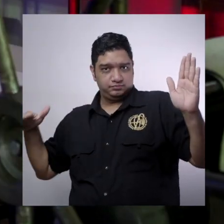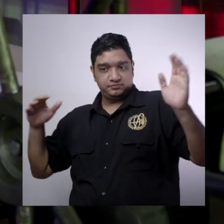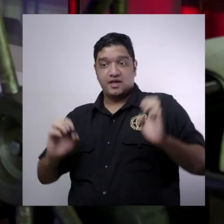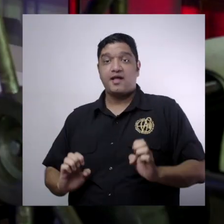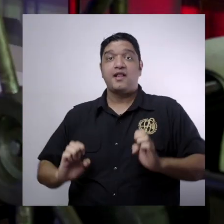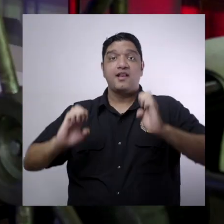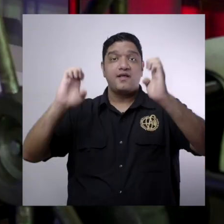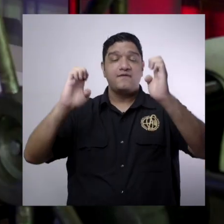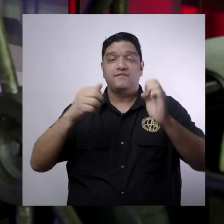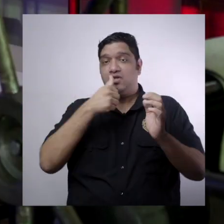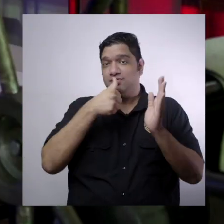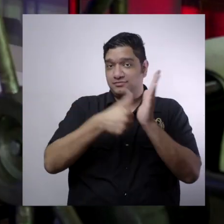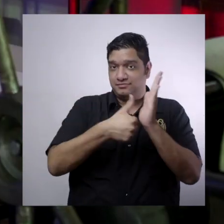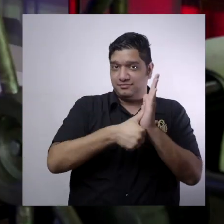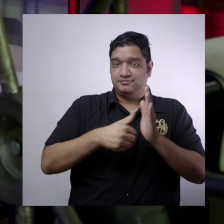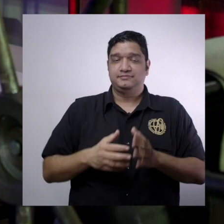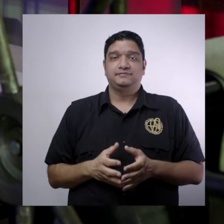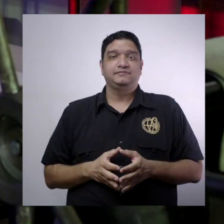Correos.